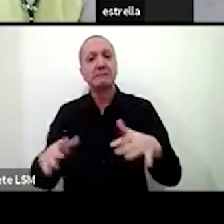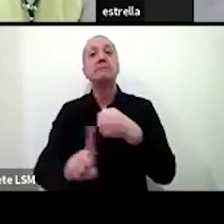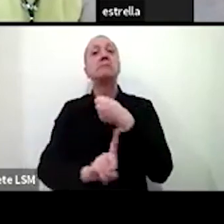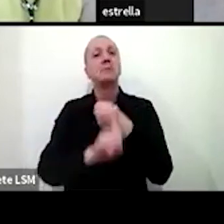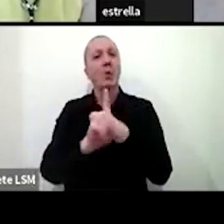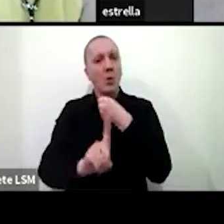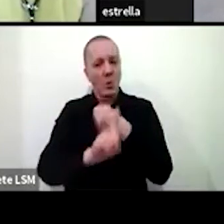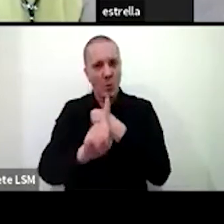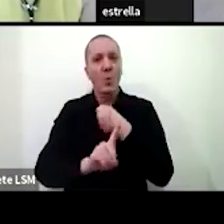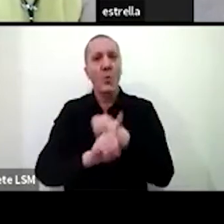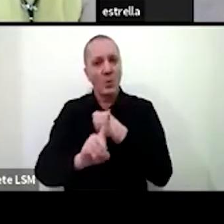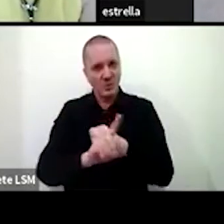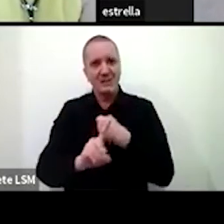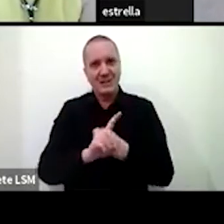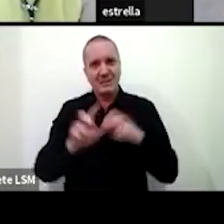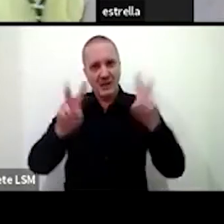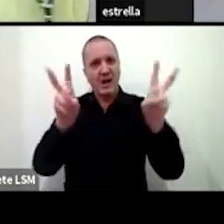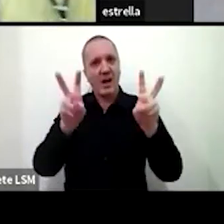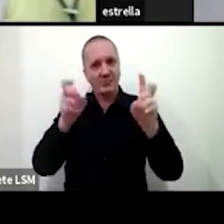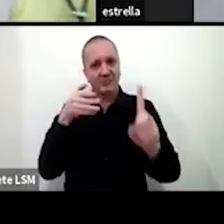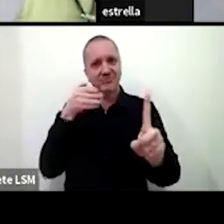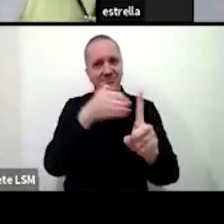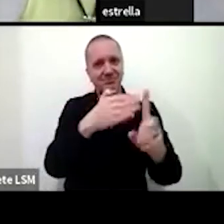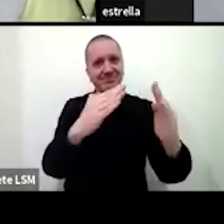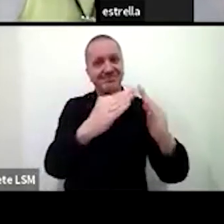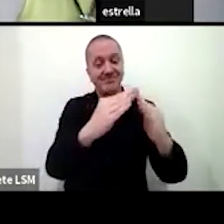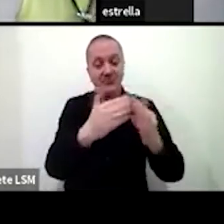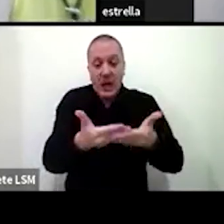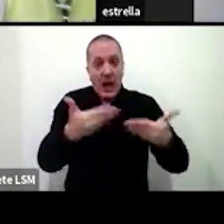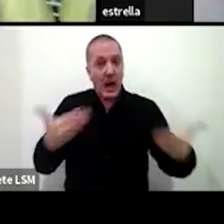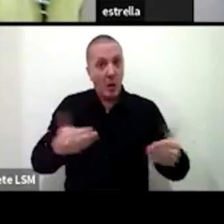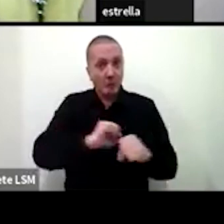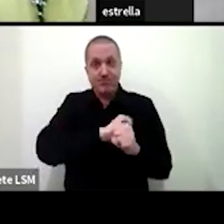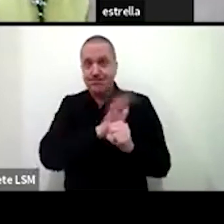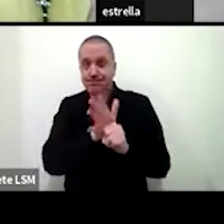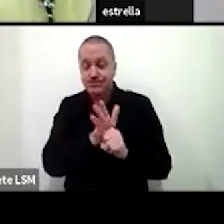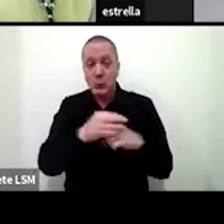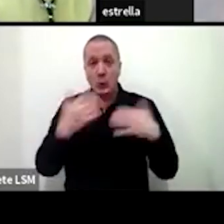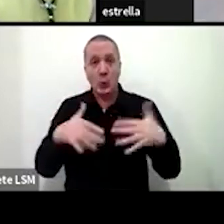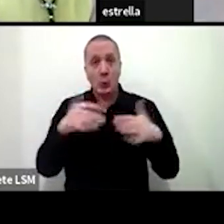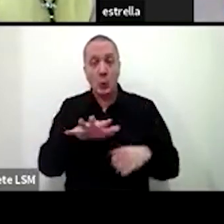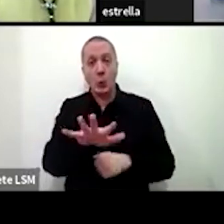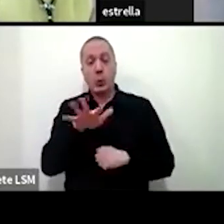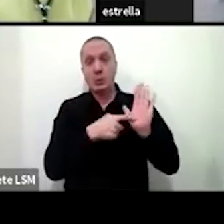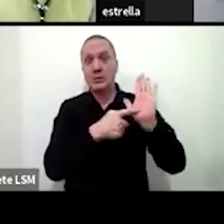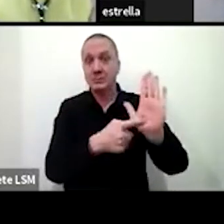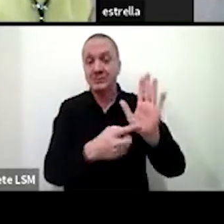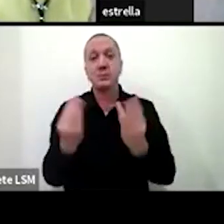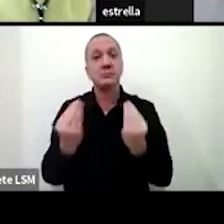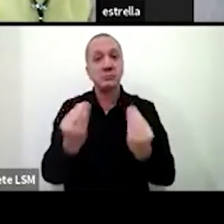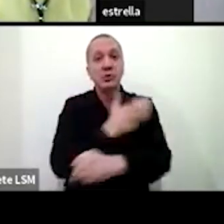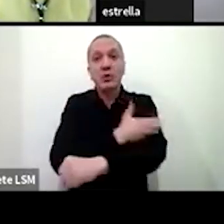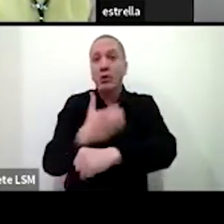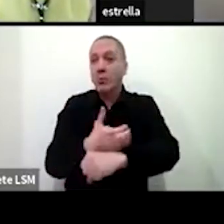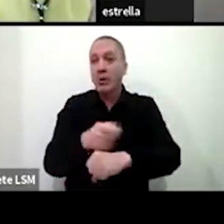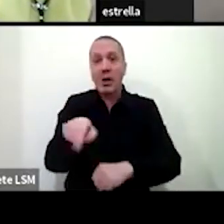de la vivienda en la actualidad, en estos tiempos de COVID, se ha visibilizado más. Hay compañeras que están siendo forzadas a salir de sus hogares.